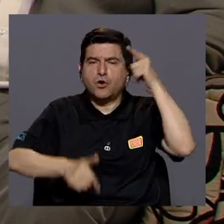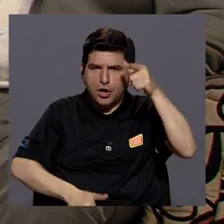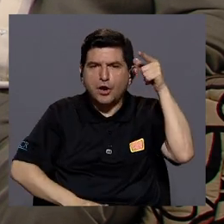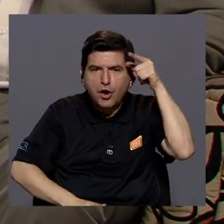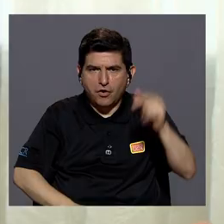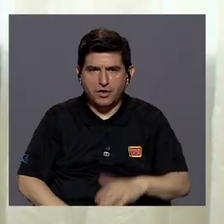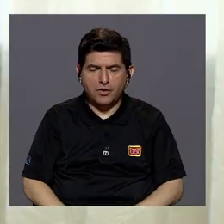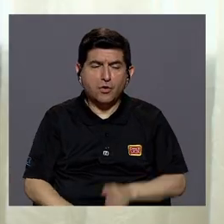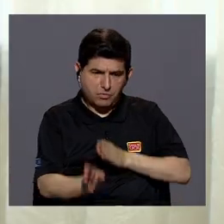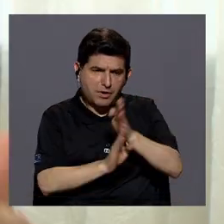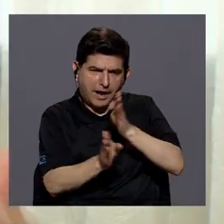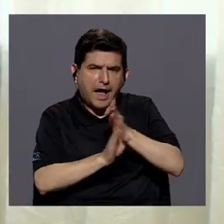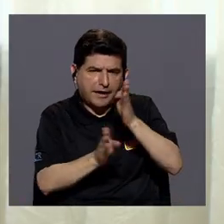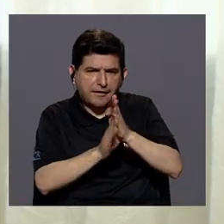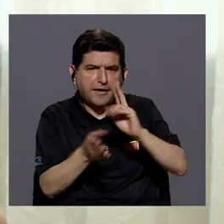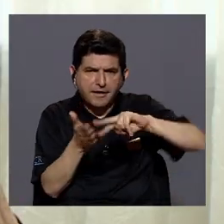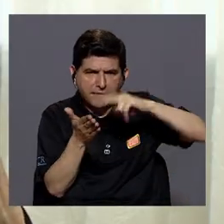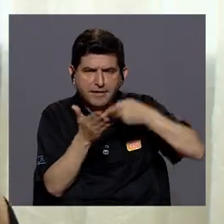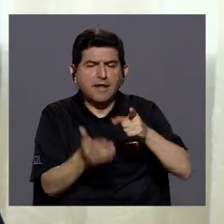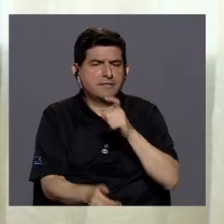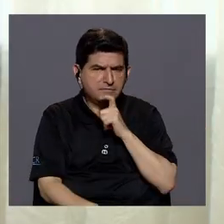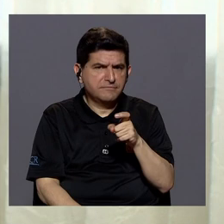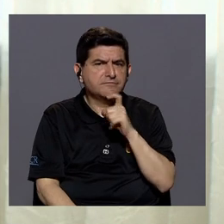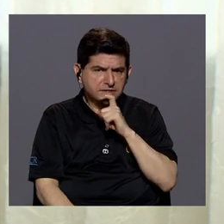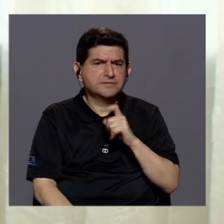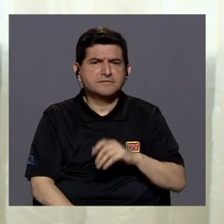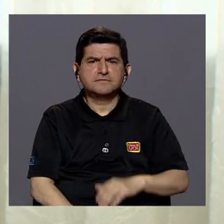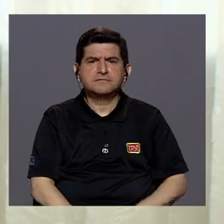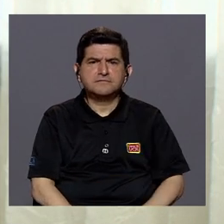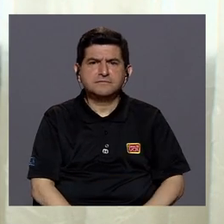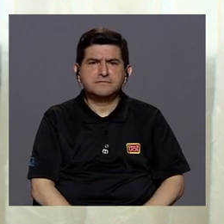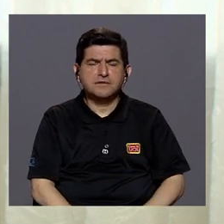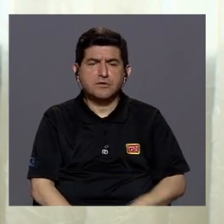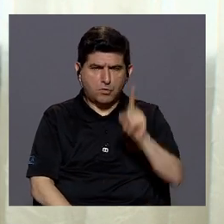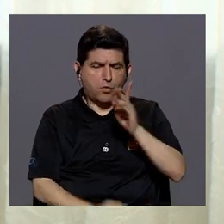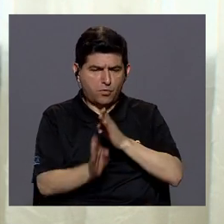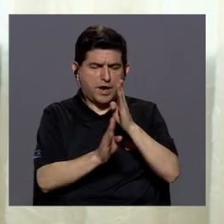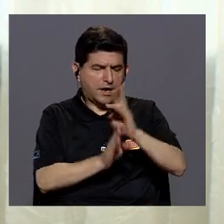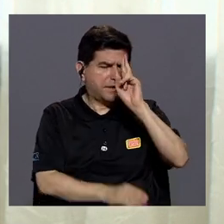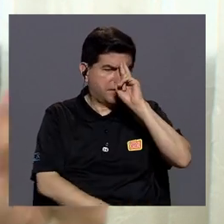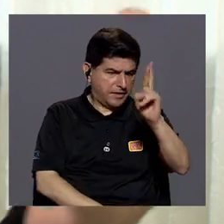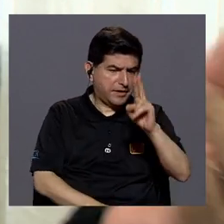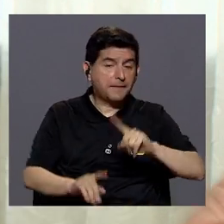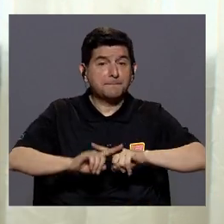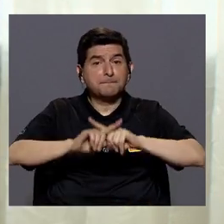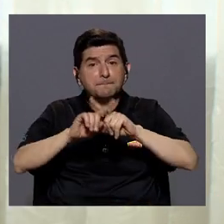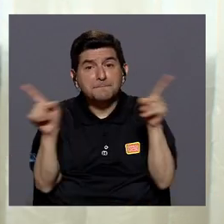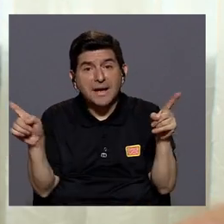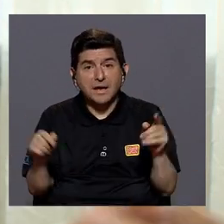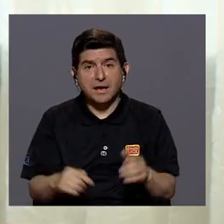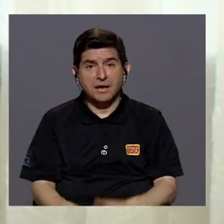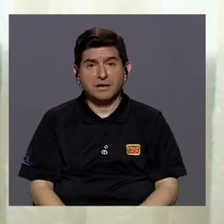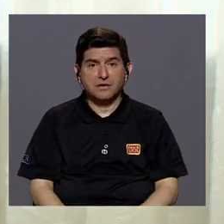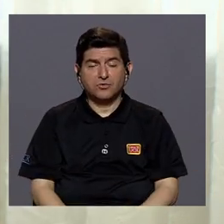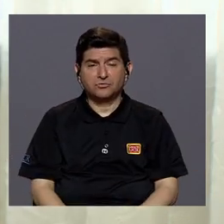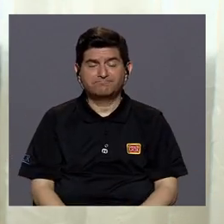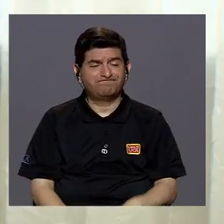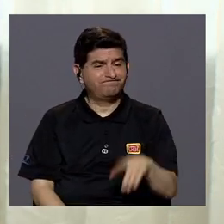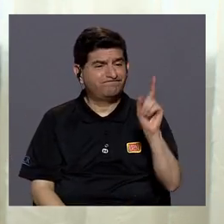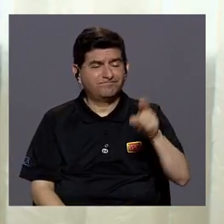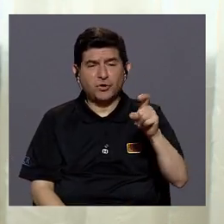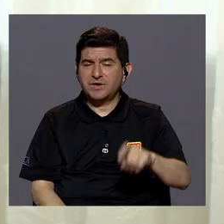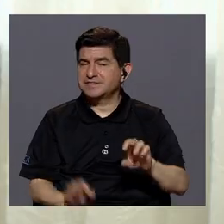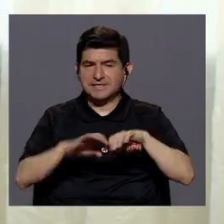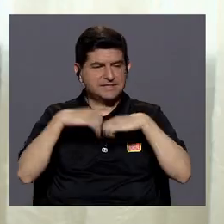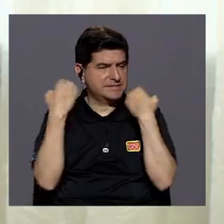Es una carrera difícil, carrera respetable, pero no requiere grandes